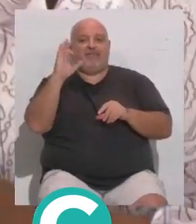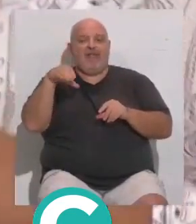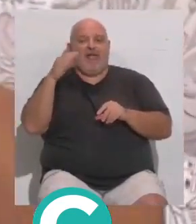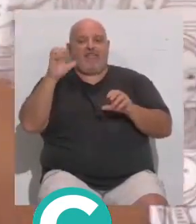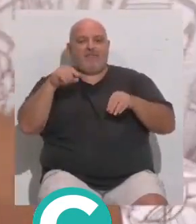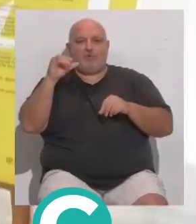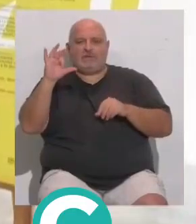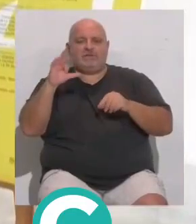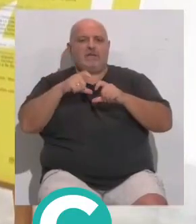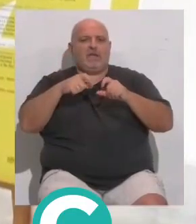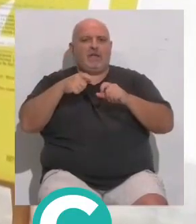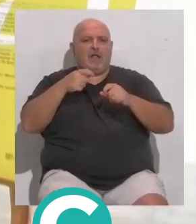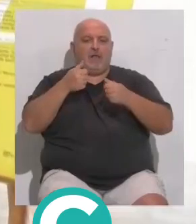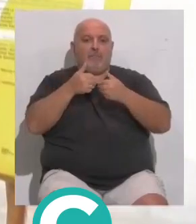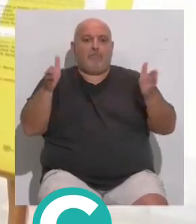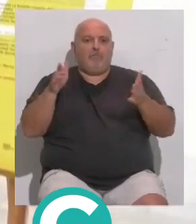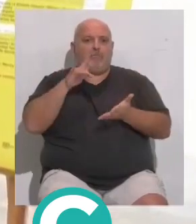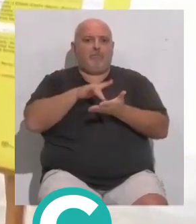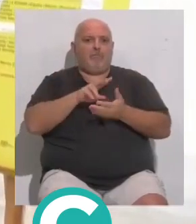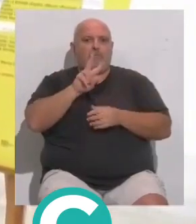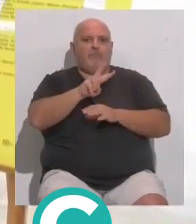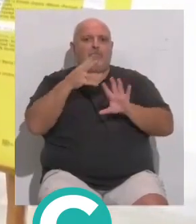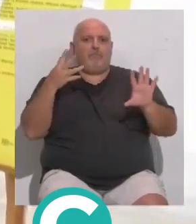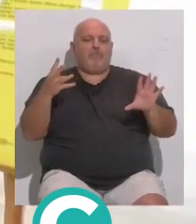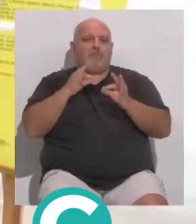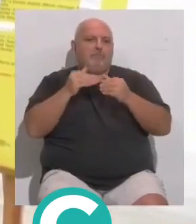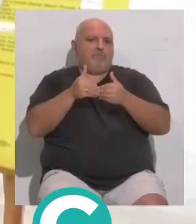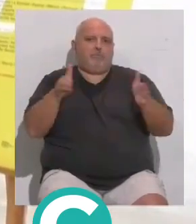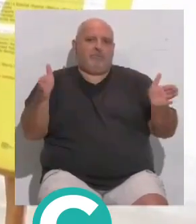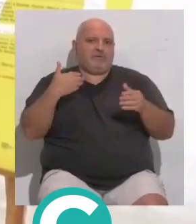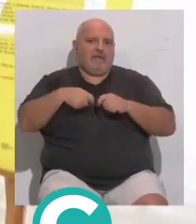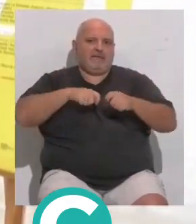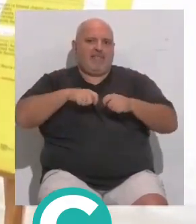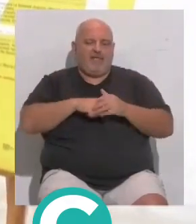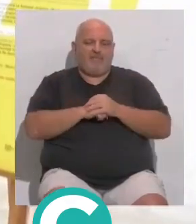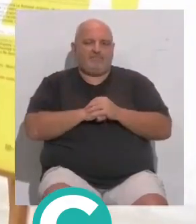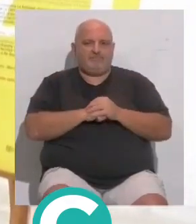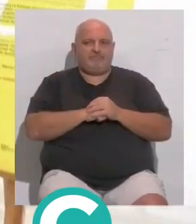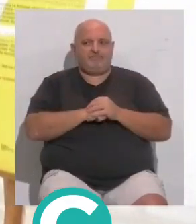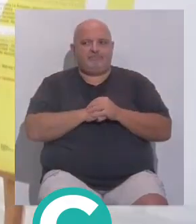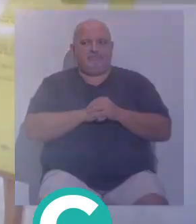www.fitdecadiz.es. Las localidades salen a la venta el 29 de septiembre.